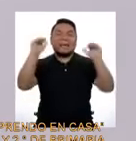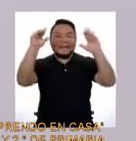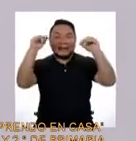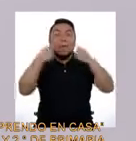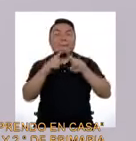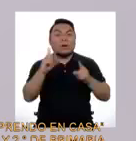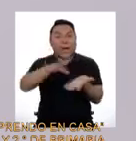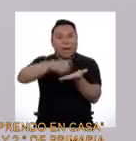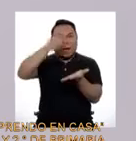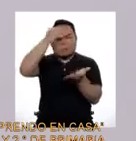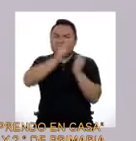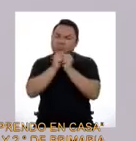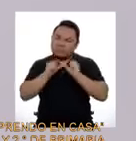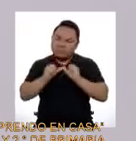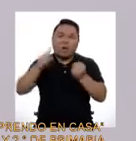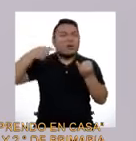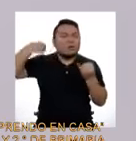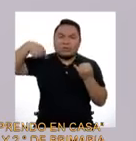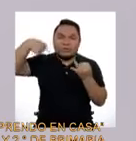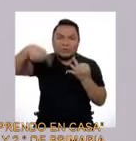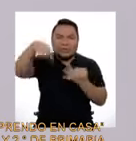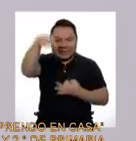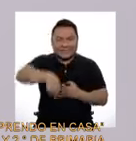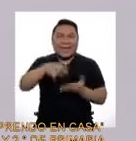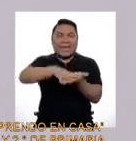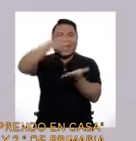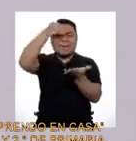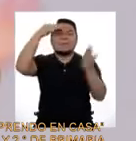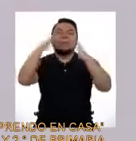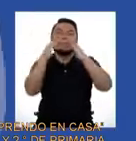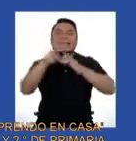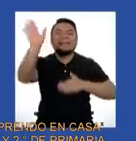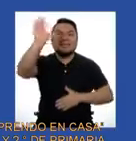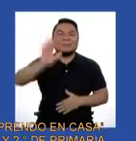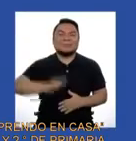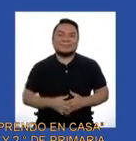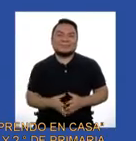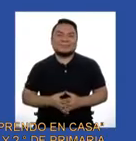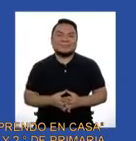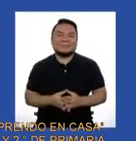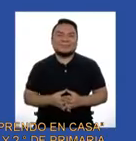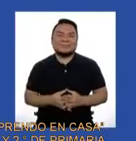seguiremos aprendiendo juntos todos los días, aquí en Aprendo en Casa. ¡Chao, chao!